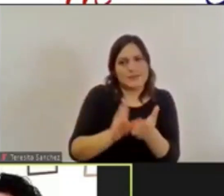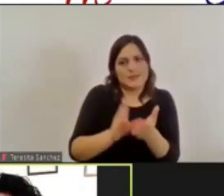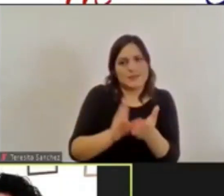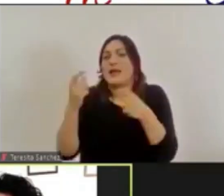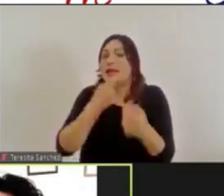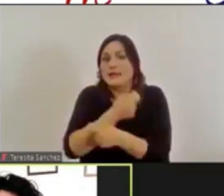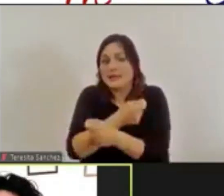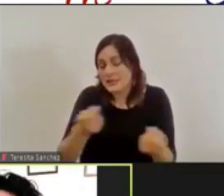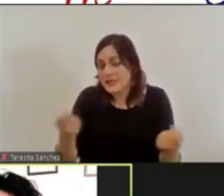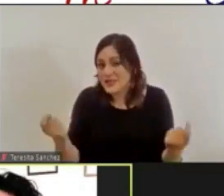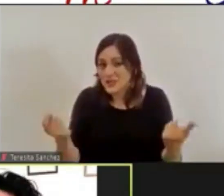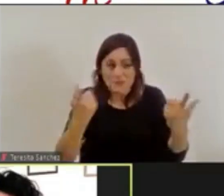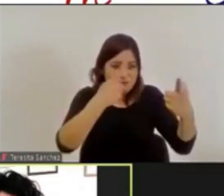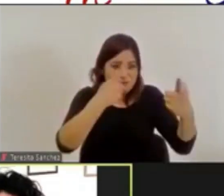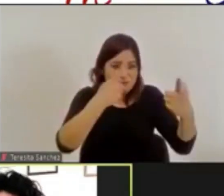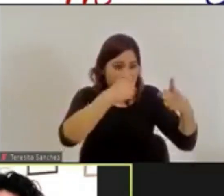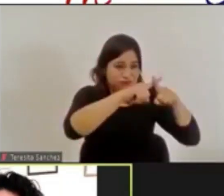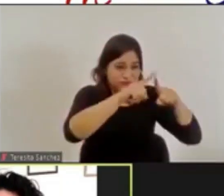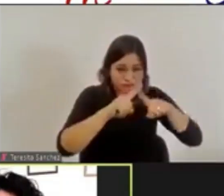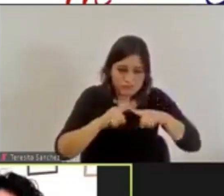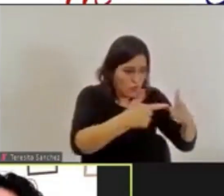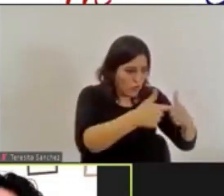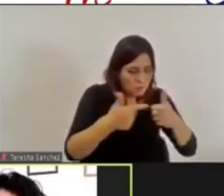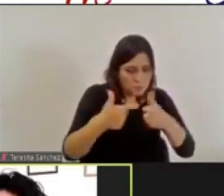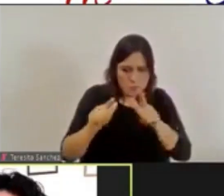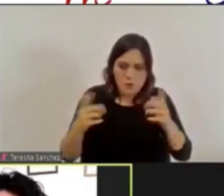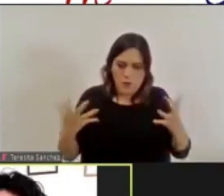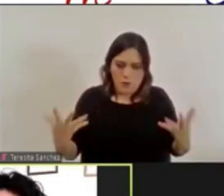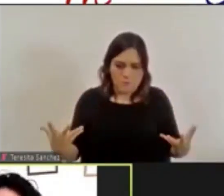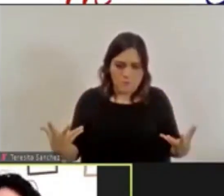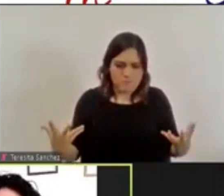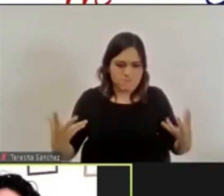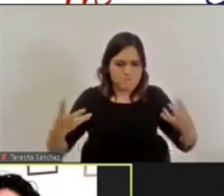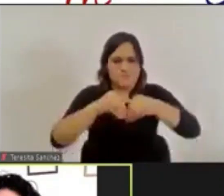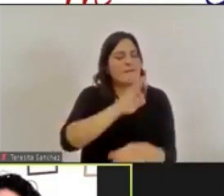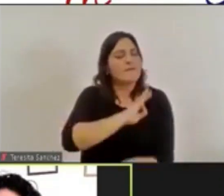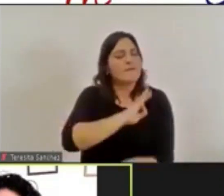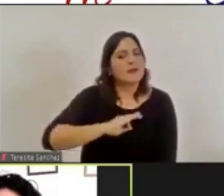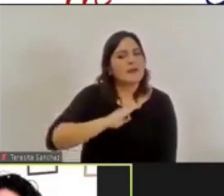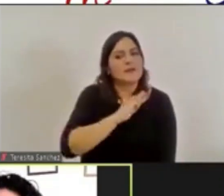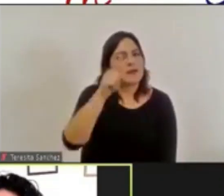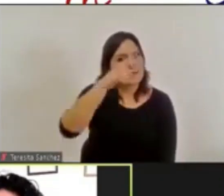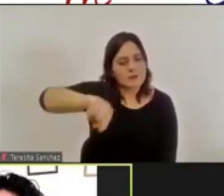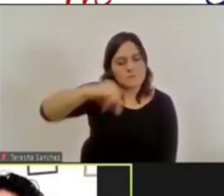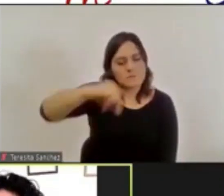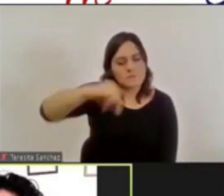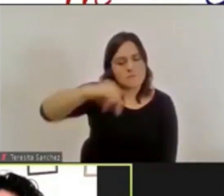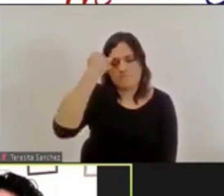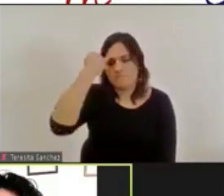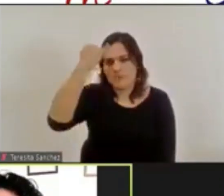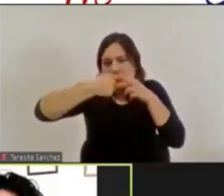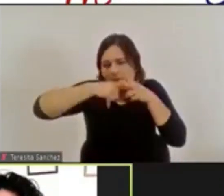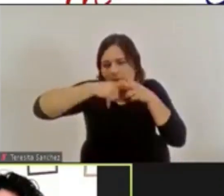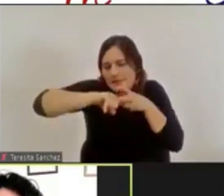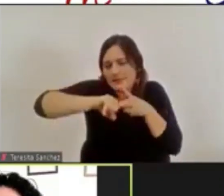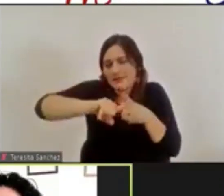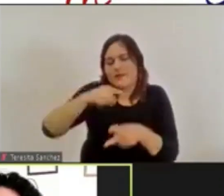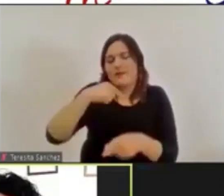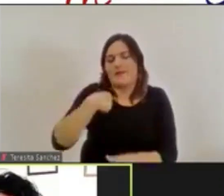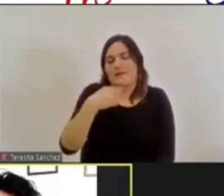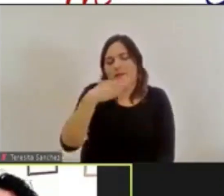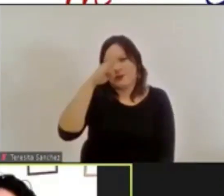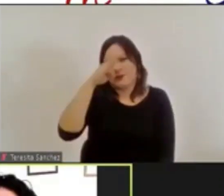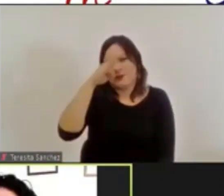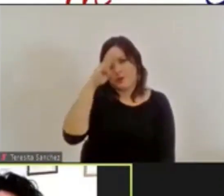bueno, muchísimas, muchísimas felicidades por esta gran iniciativa. Realmente creo que la